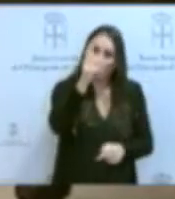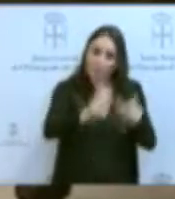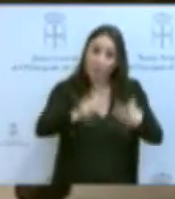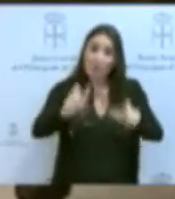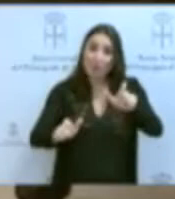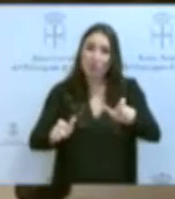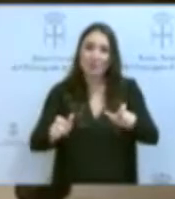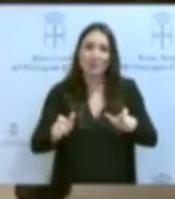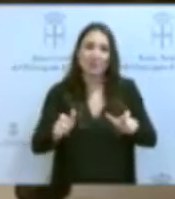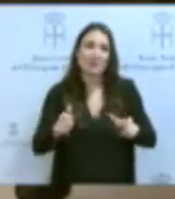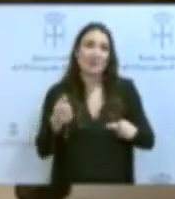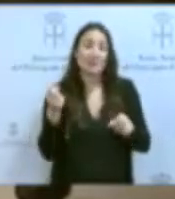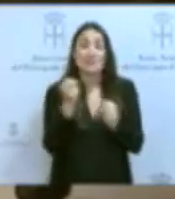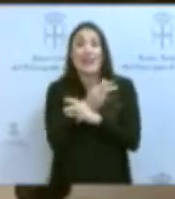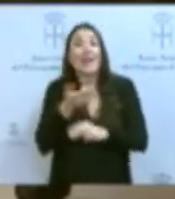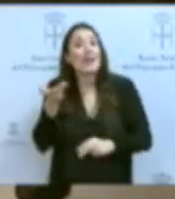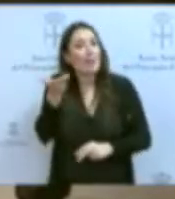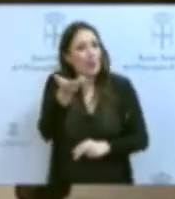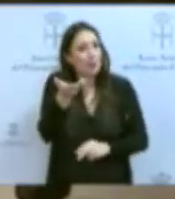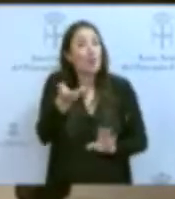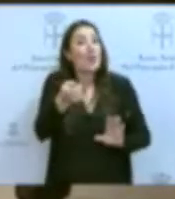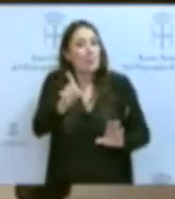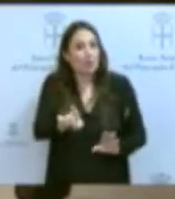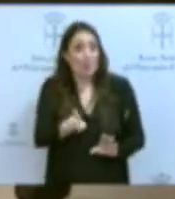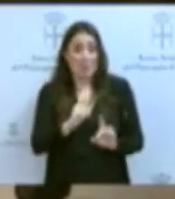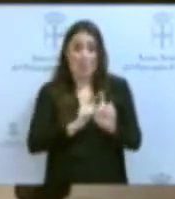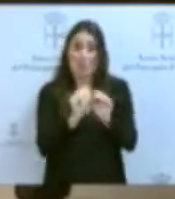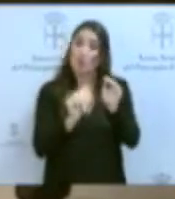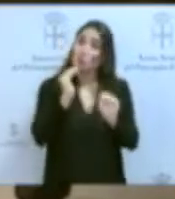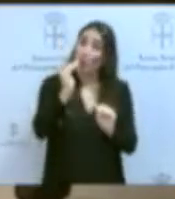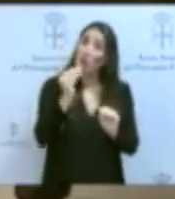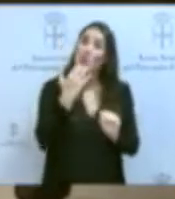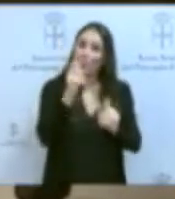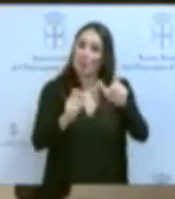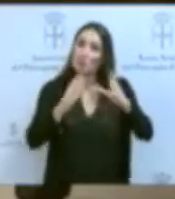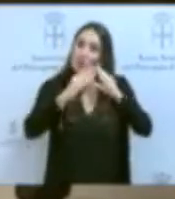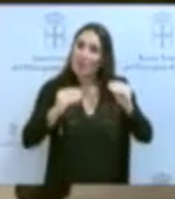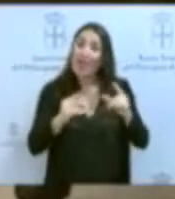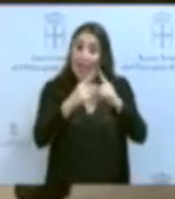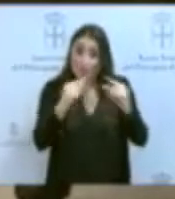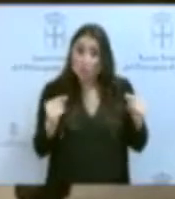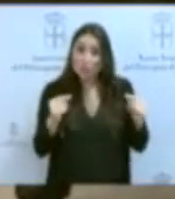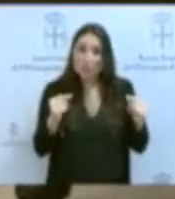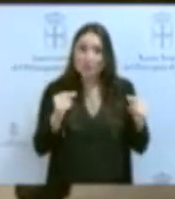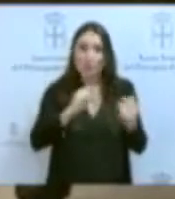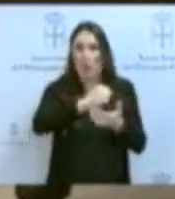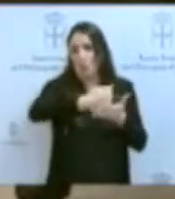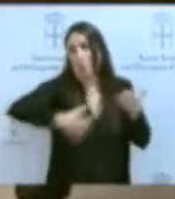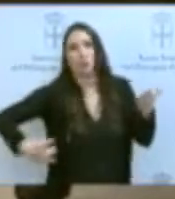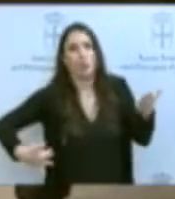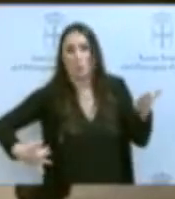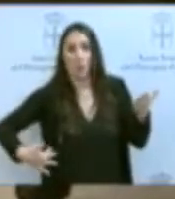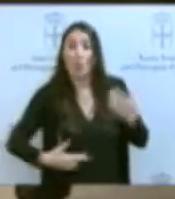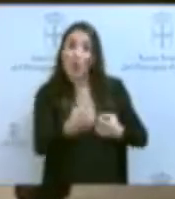poner copas, sino que en el caso de los niveles superiores, de los universitarios, Asturias está, desgraciadamente, a la cola. Una conocida